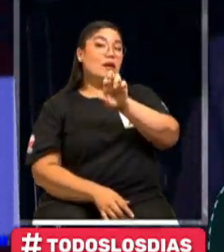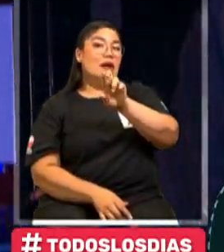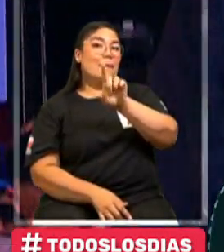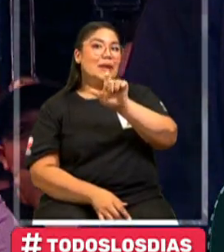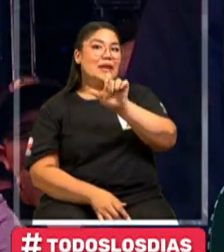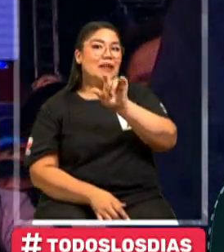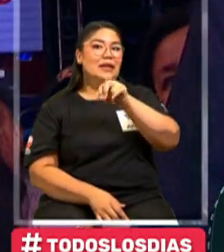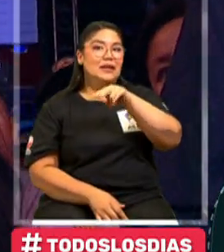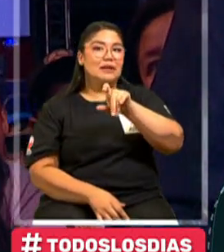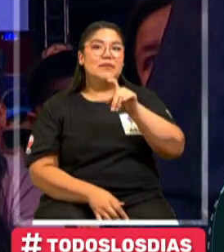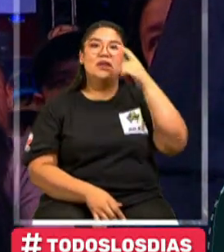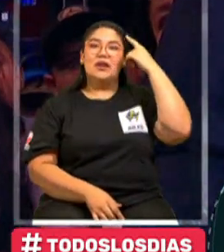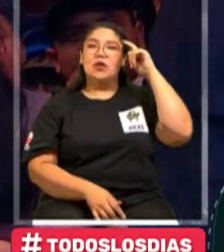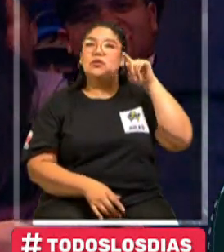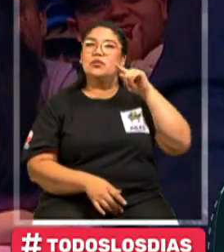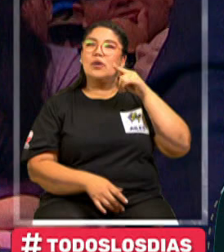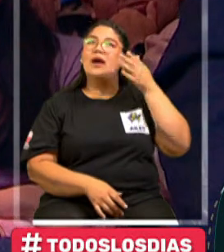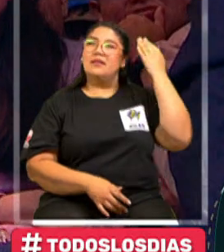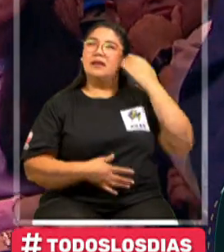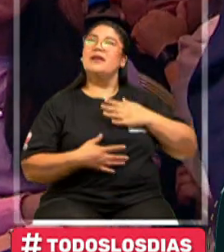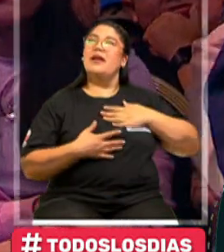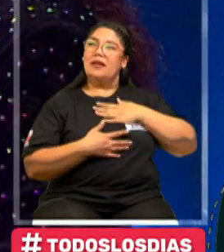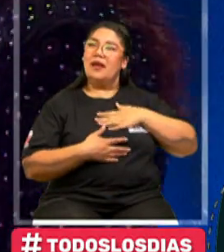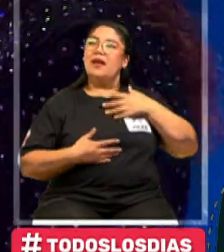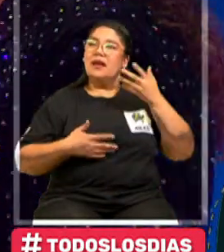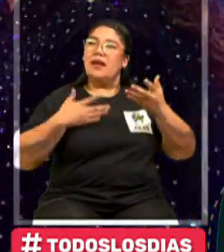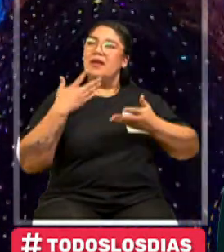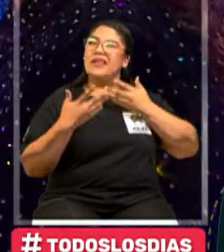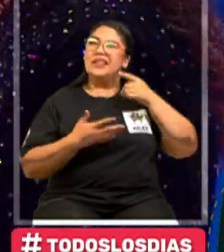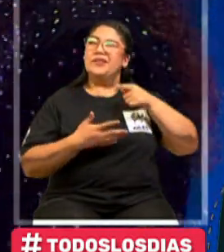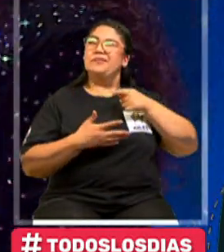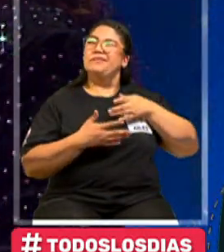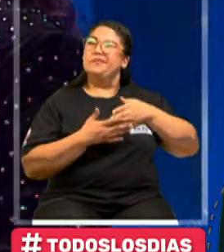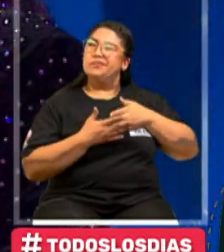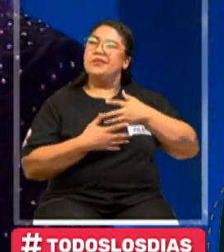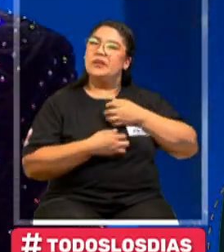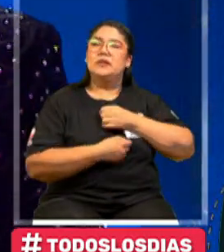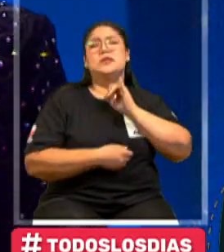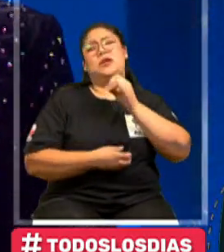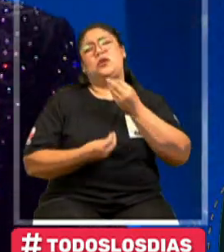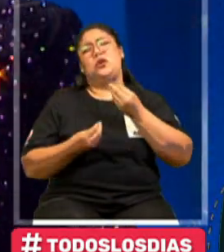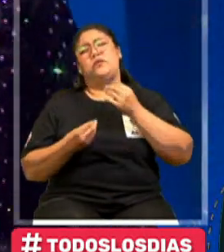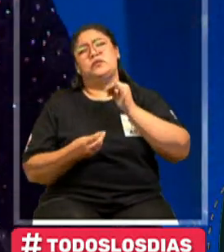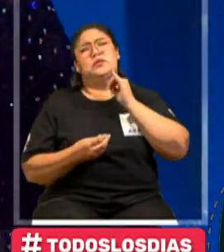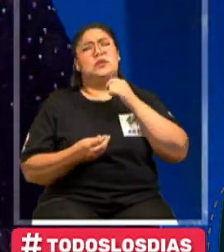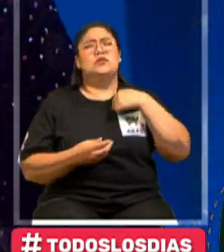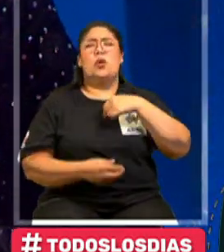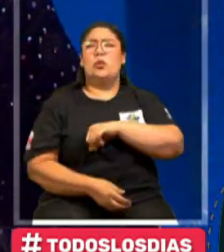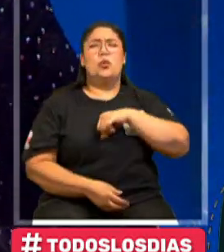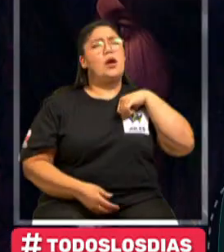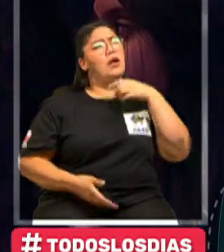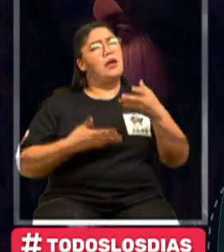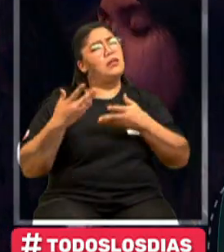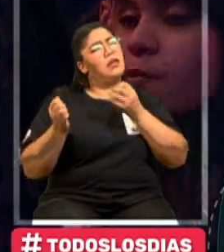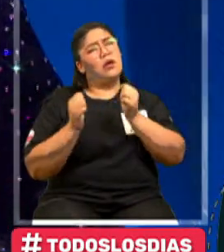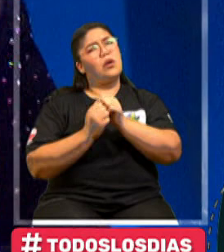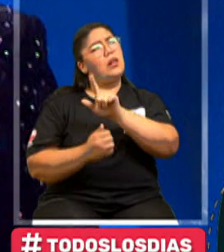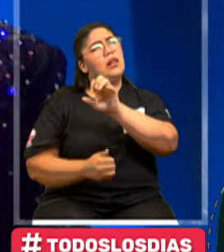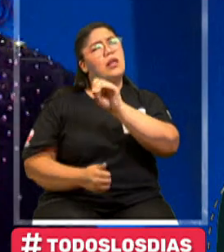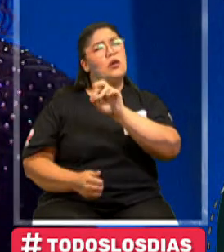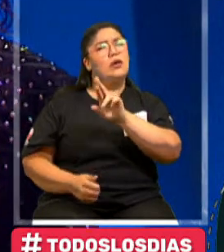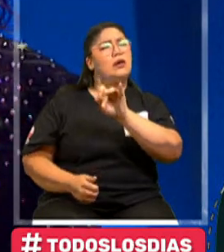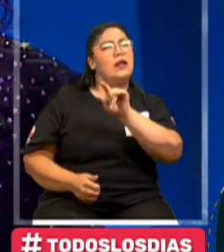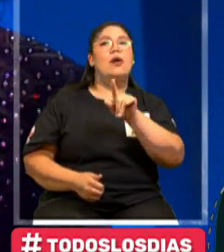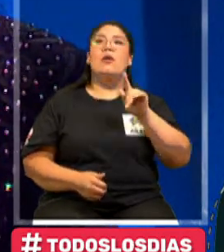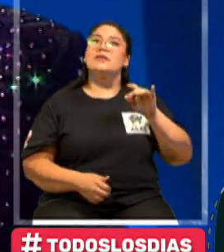eres un cantante frustrado. Sí, por supuesto, de todas maneras, siempre he querido cantar mucho y para mí es un orgullo poder cantar al lado de Leo Rey. Es un personaje, me